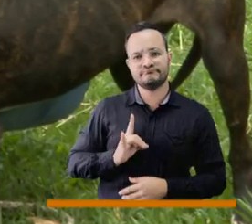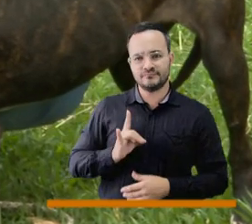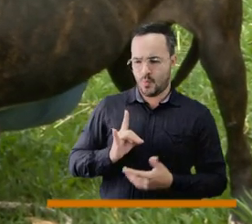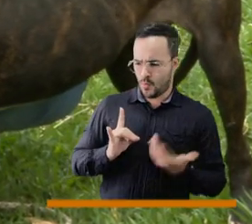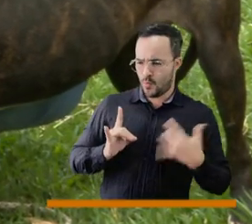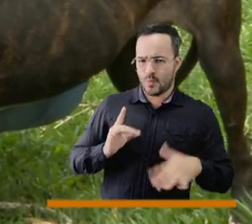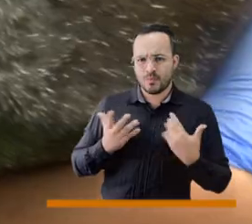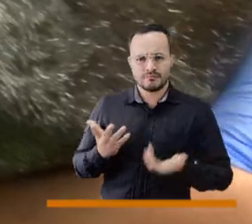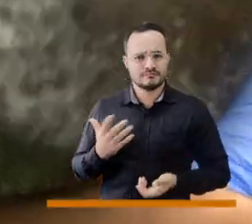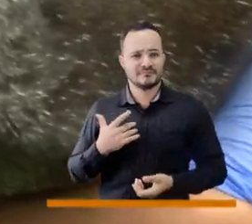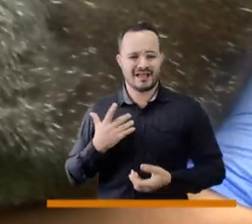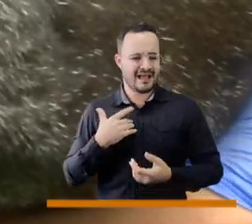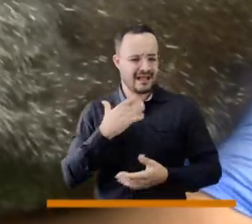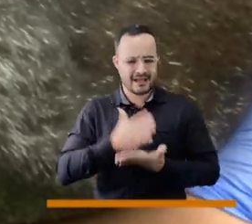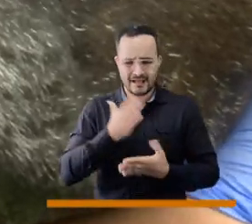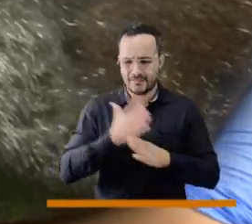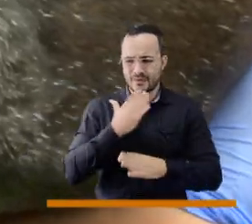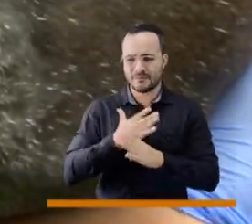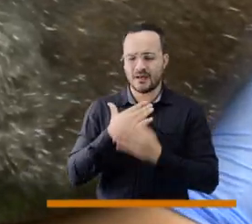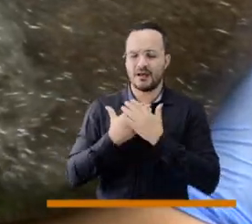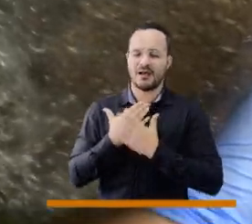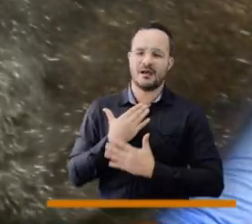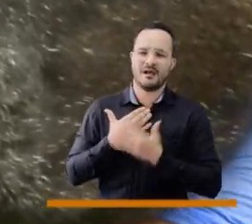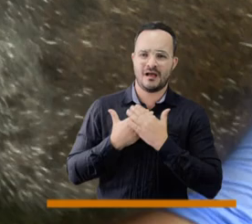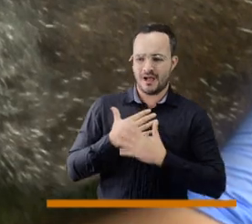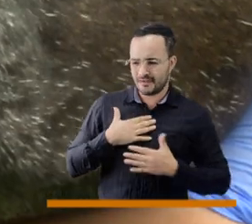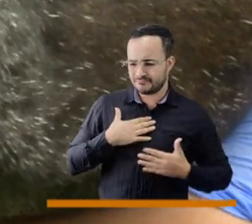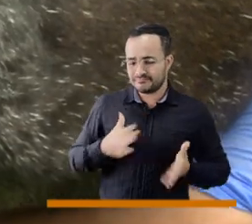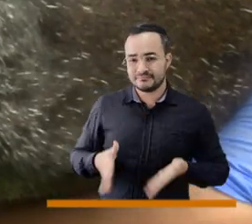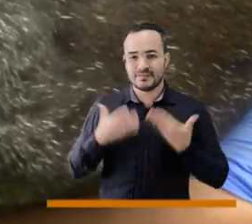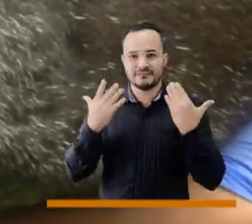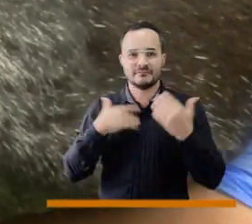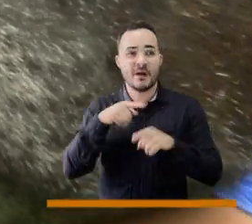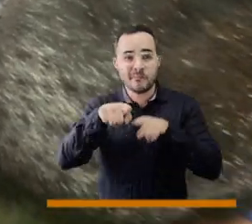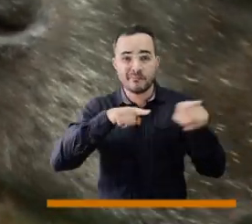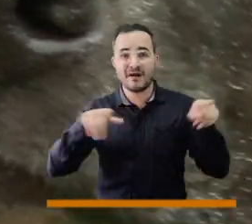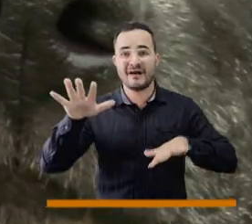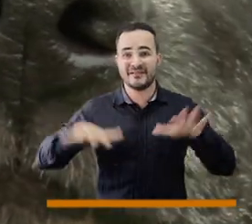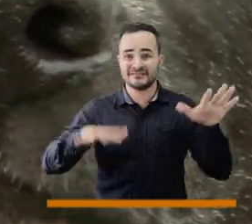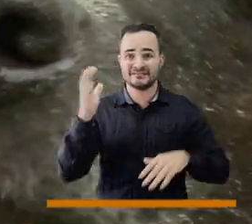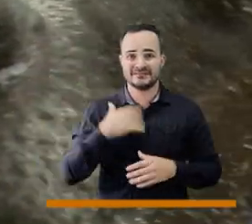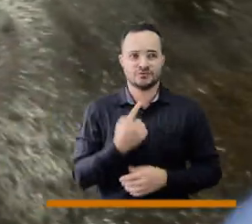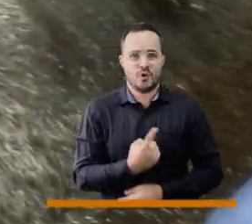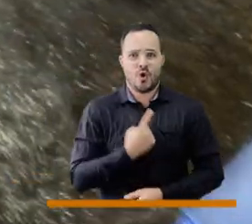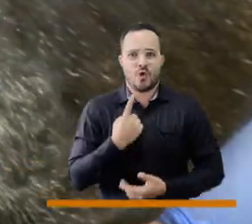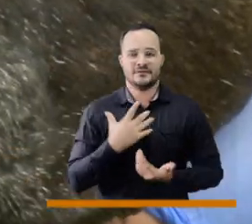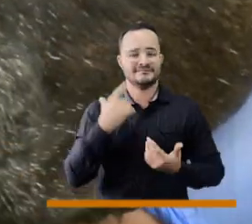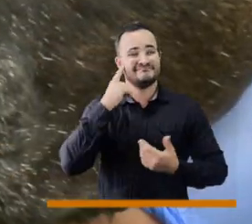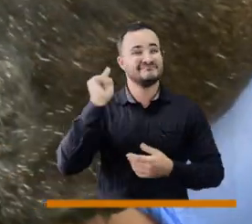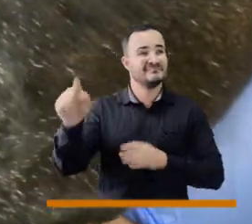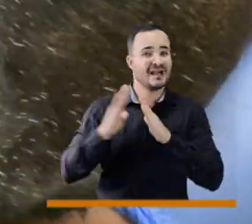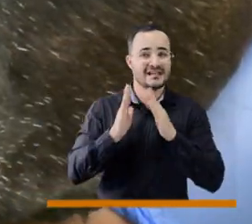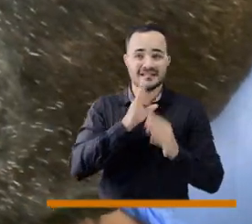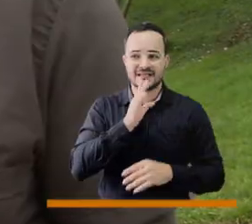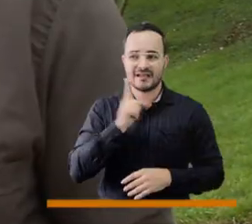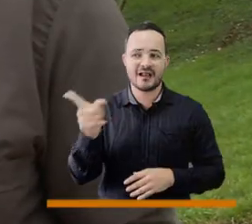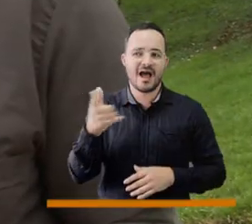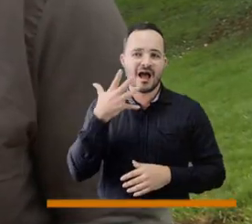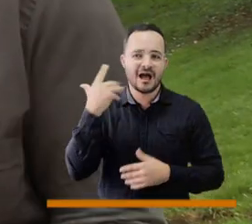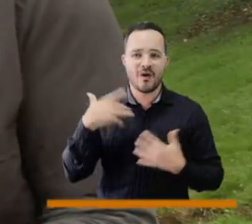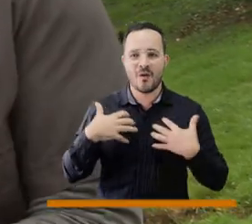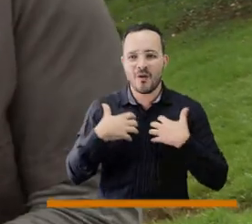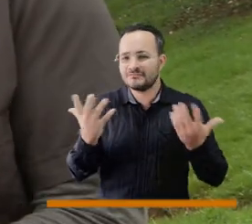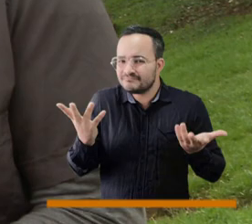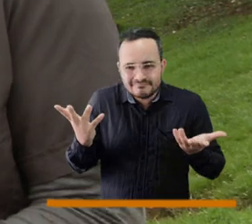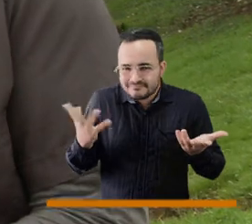ayuda, muchas veces es nuestra única compañía, nos ayudan si tenemos problemas y son la única compañía que tienen miles de